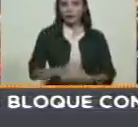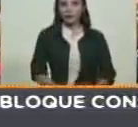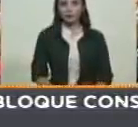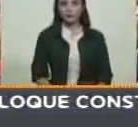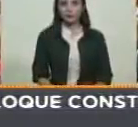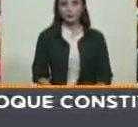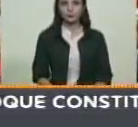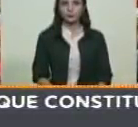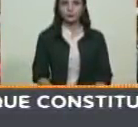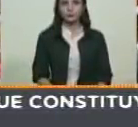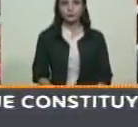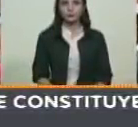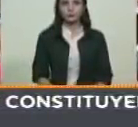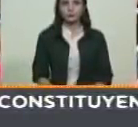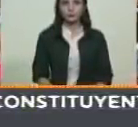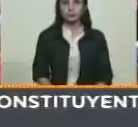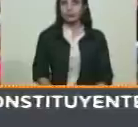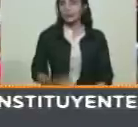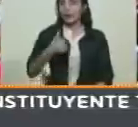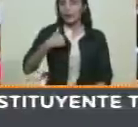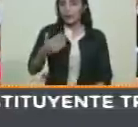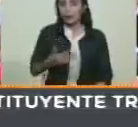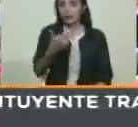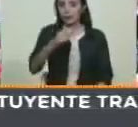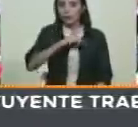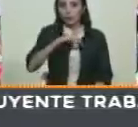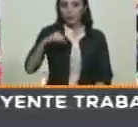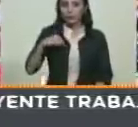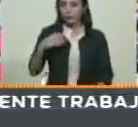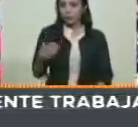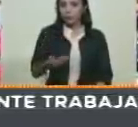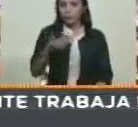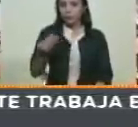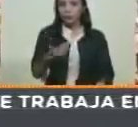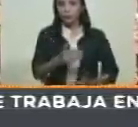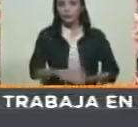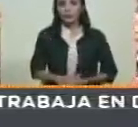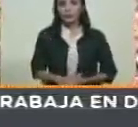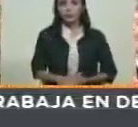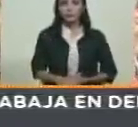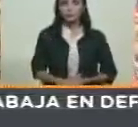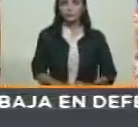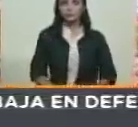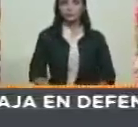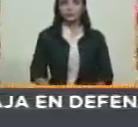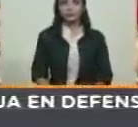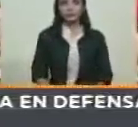nuestra patria venezuela es lo que nos importa la dignidad de la patria